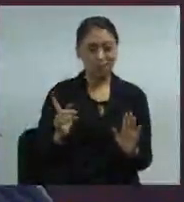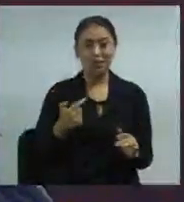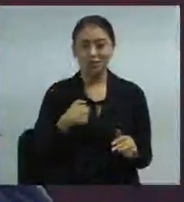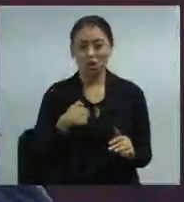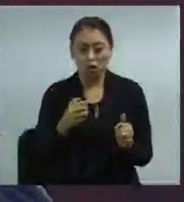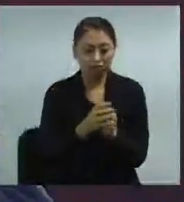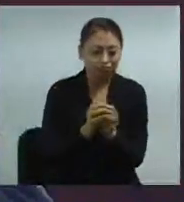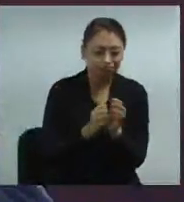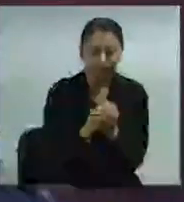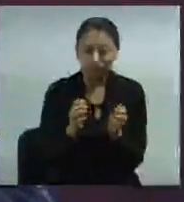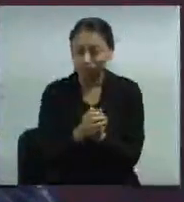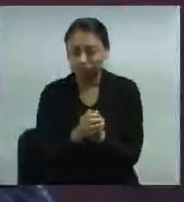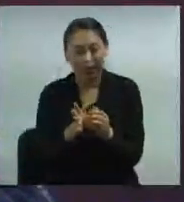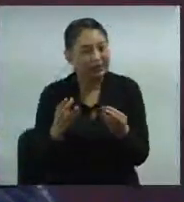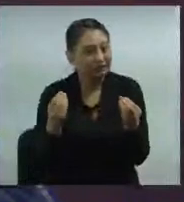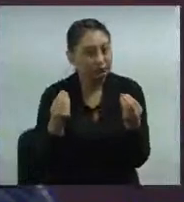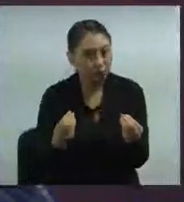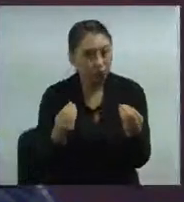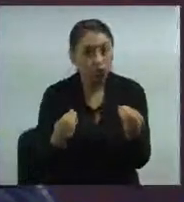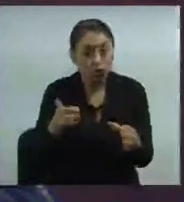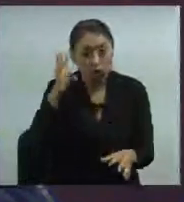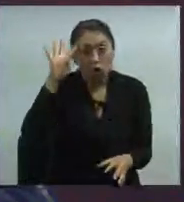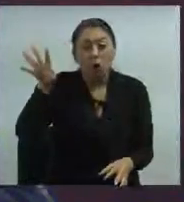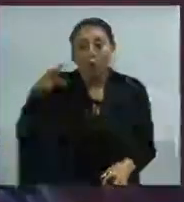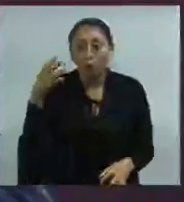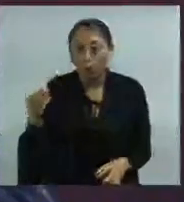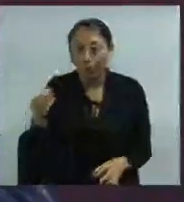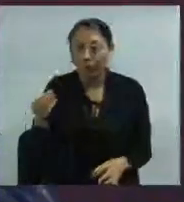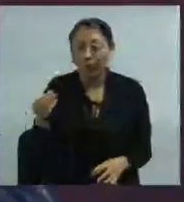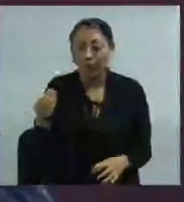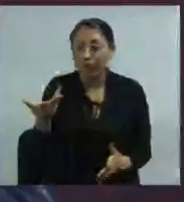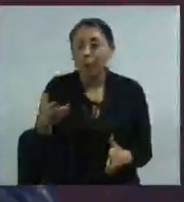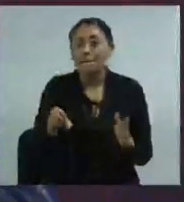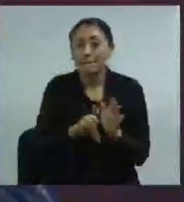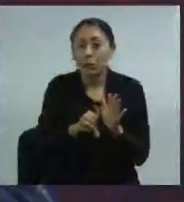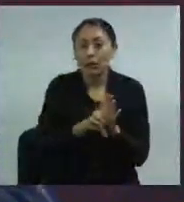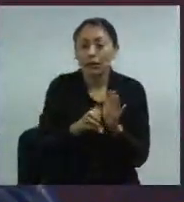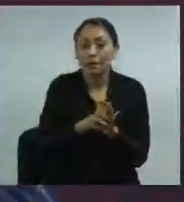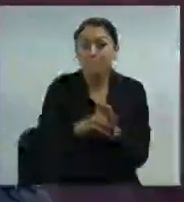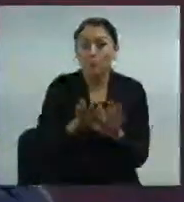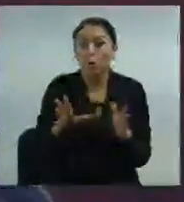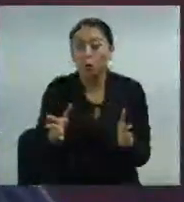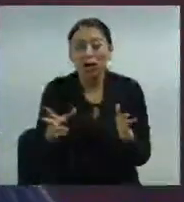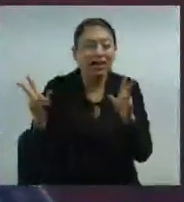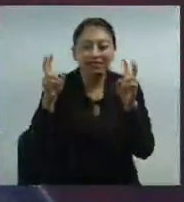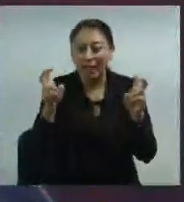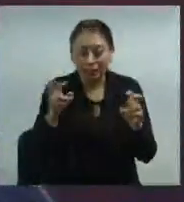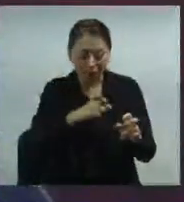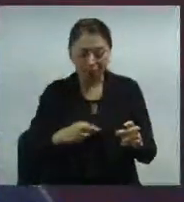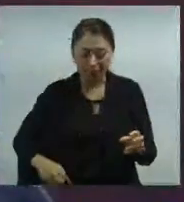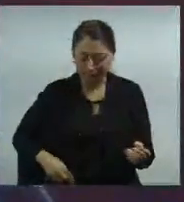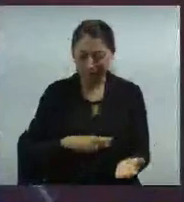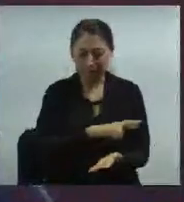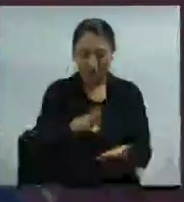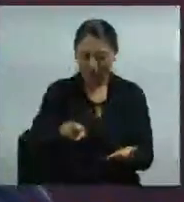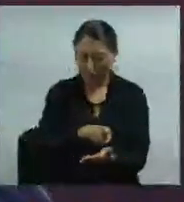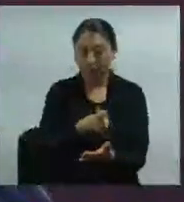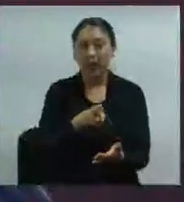preocupa muchísimo, presidente, porque no solo eso que acaba de suceder con el presidente de la República, sino que ahora vemos